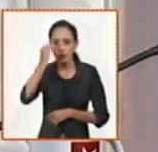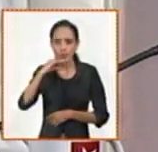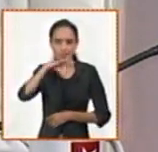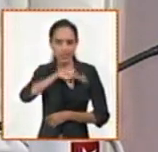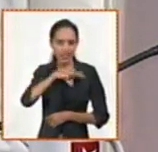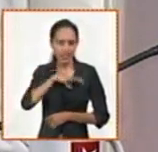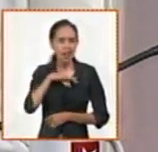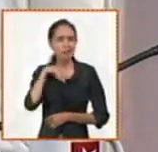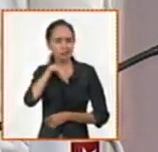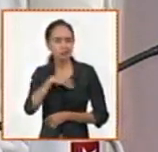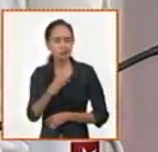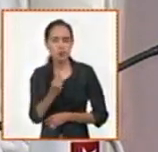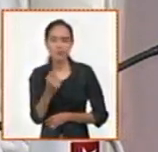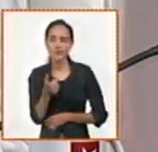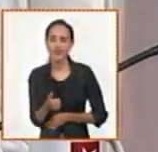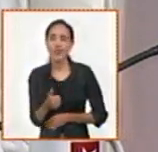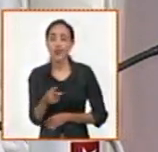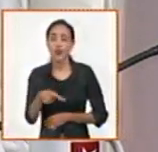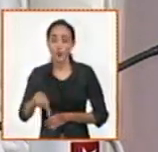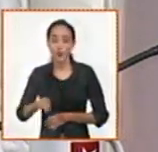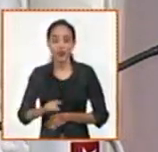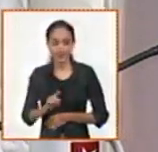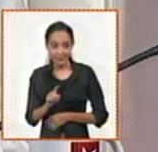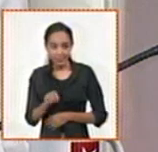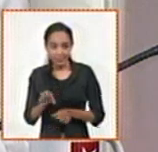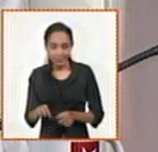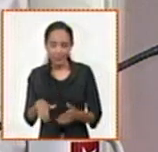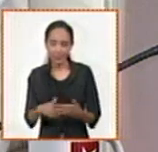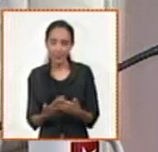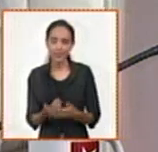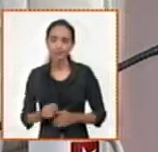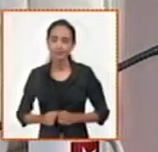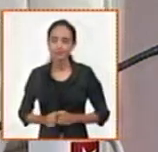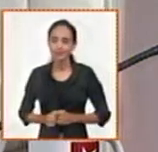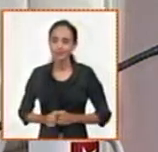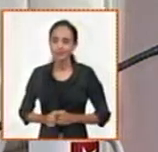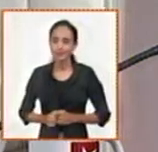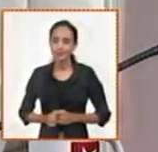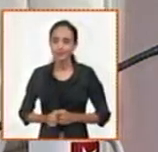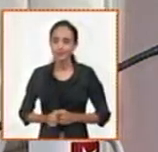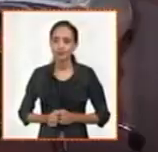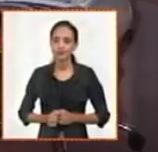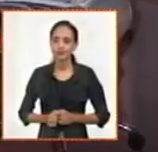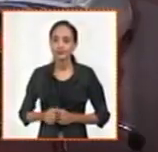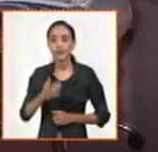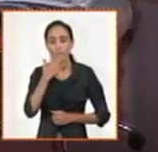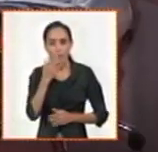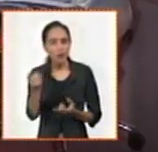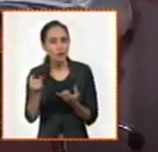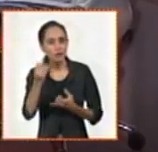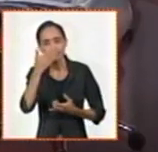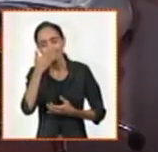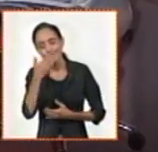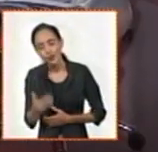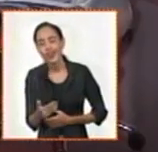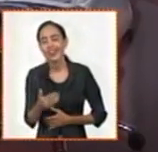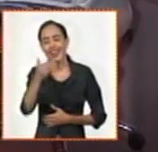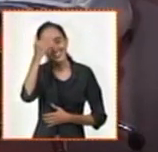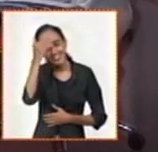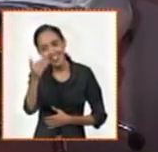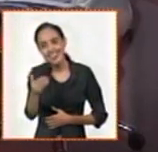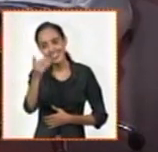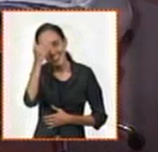delegados están muy satisfechos con lo que están viviendo por estos días. Bueno, pero qué bien, qué buenas noticias,